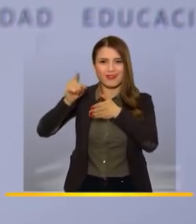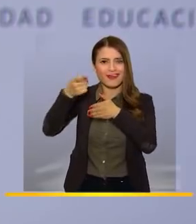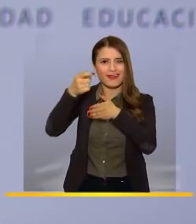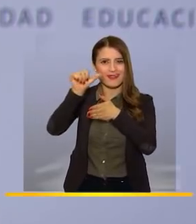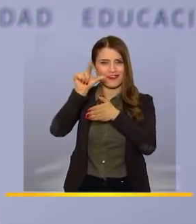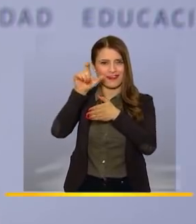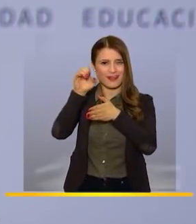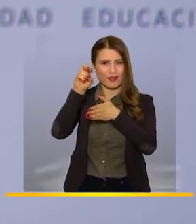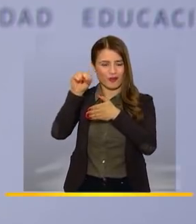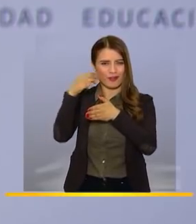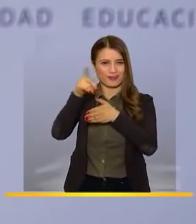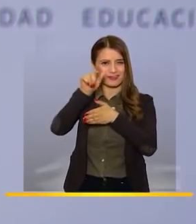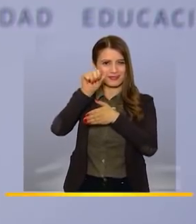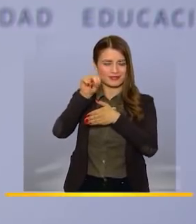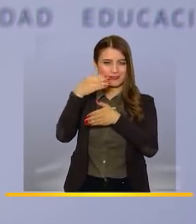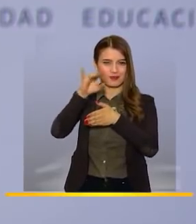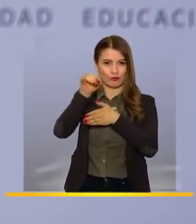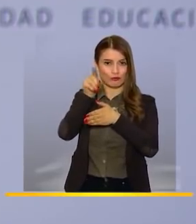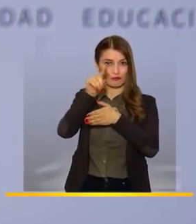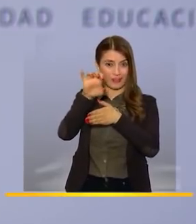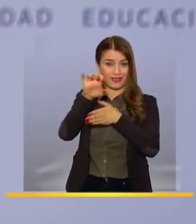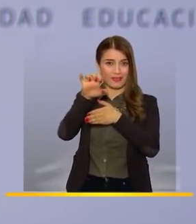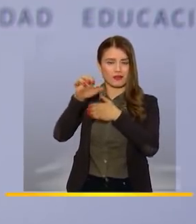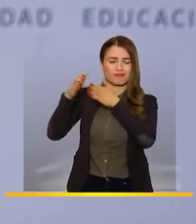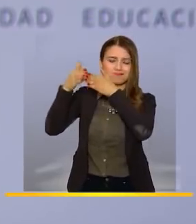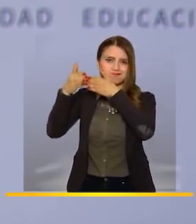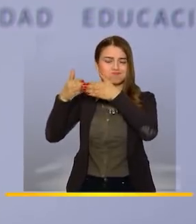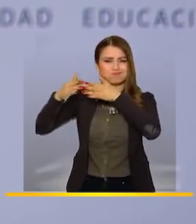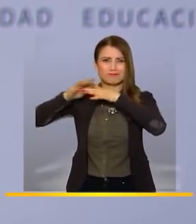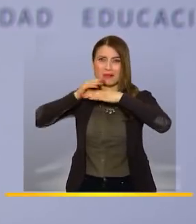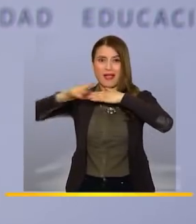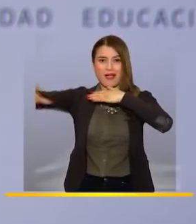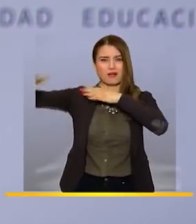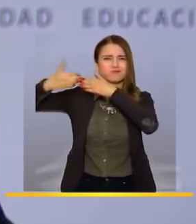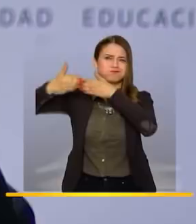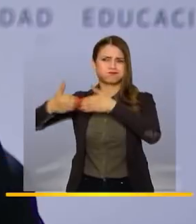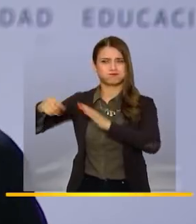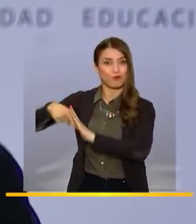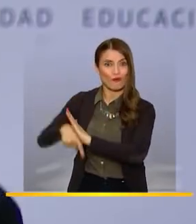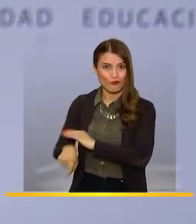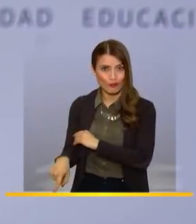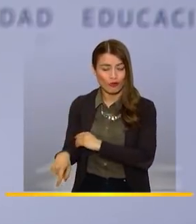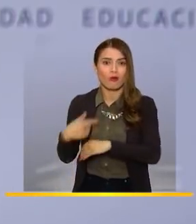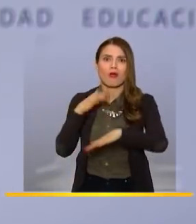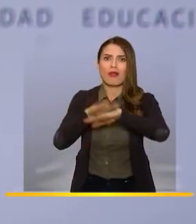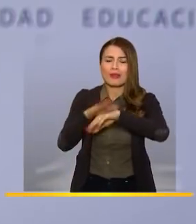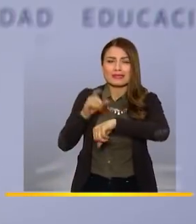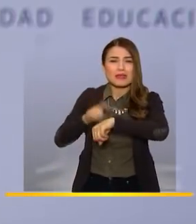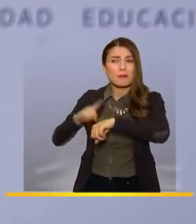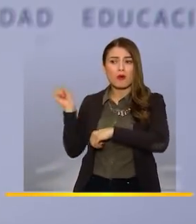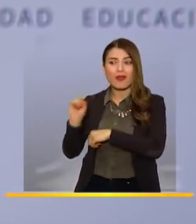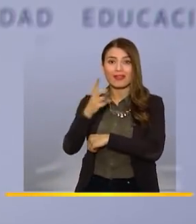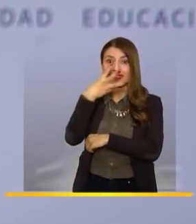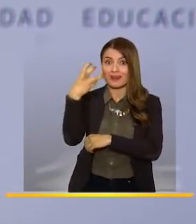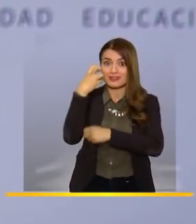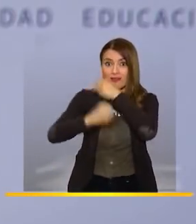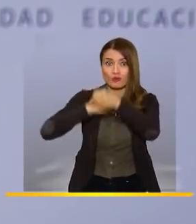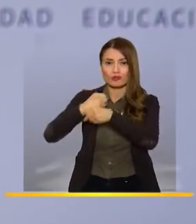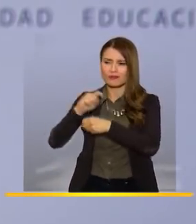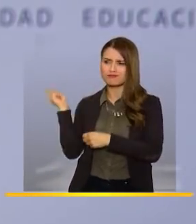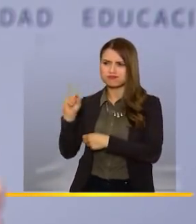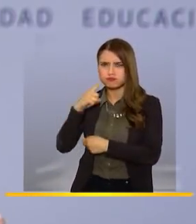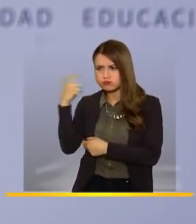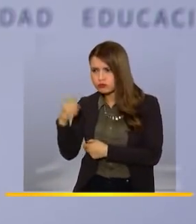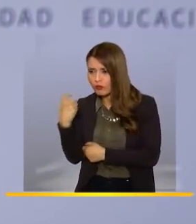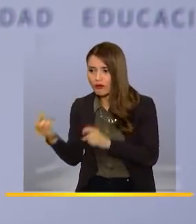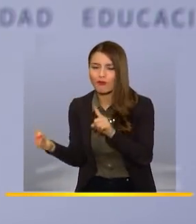Esta búsqueda de más de 300 años culminó en este gobierno, gracias al trabajo